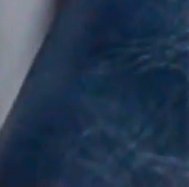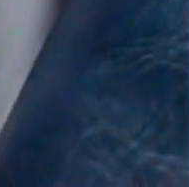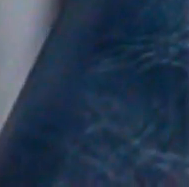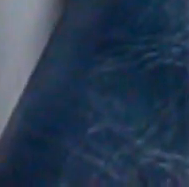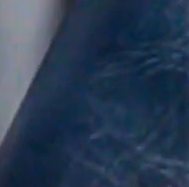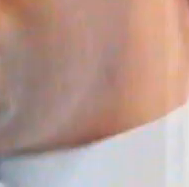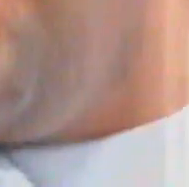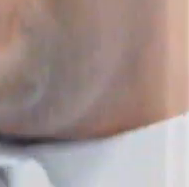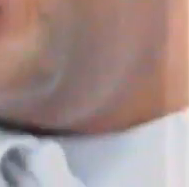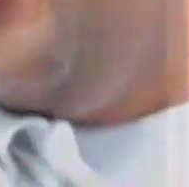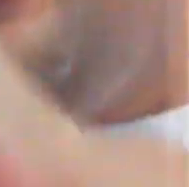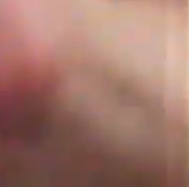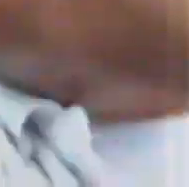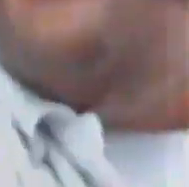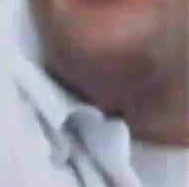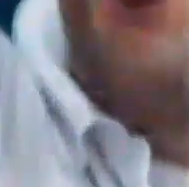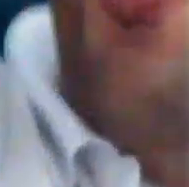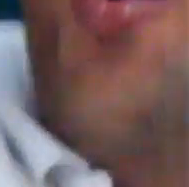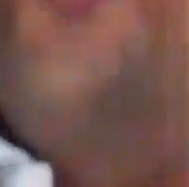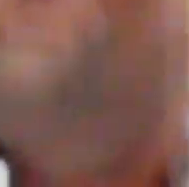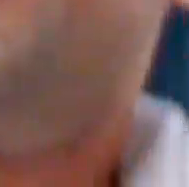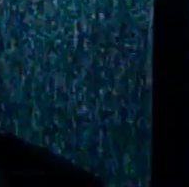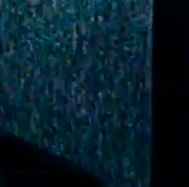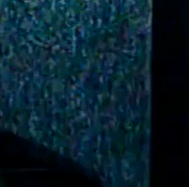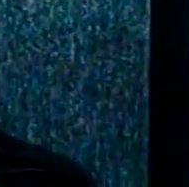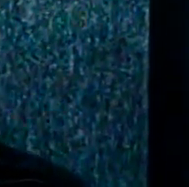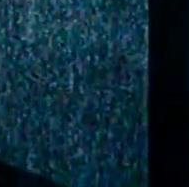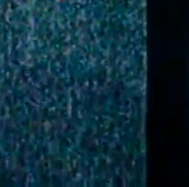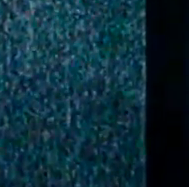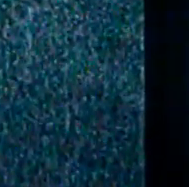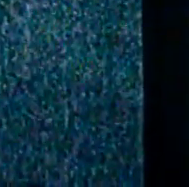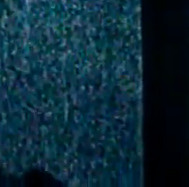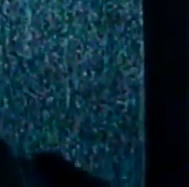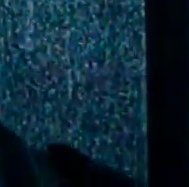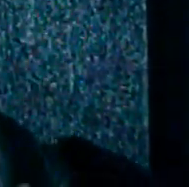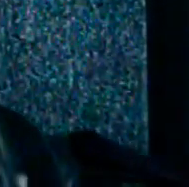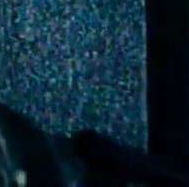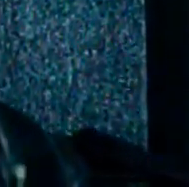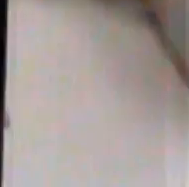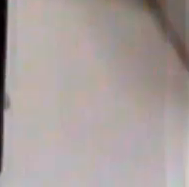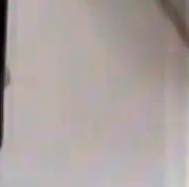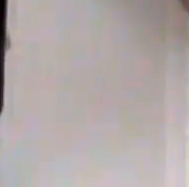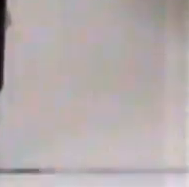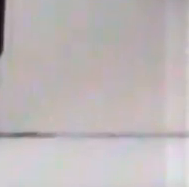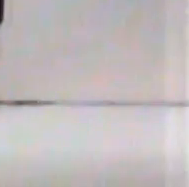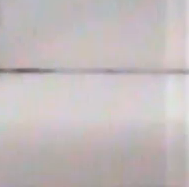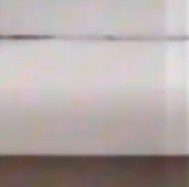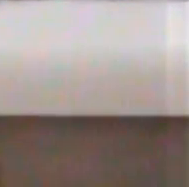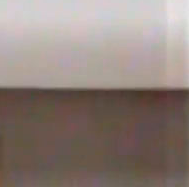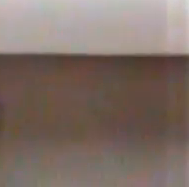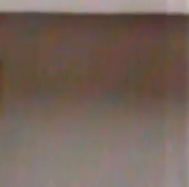que estemos mejor. Donando en cada gota yo soy tú.